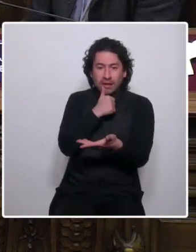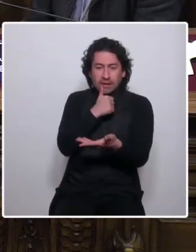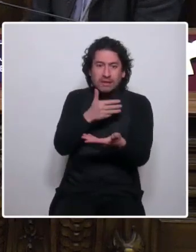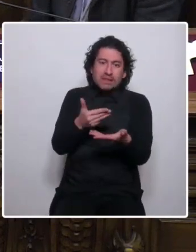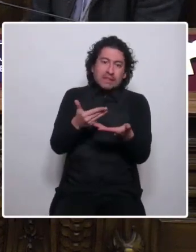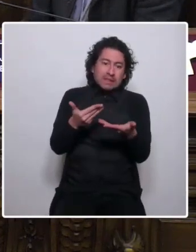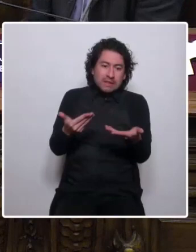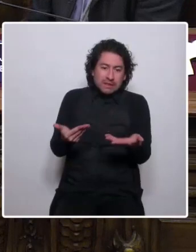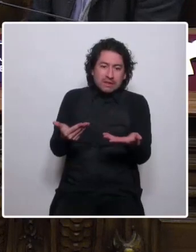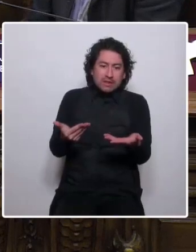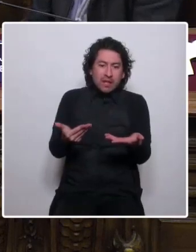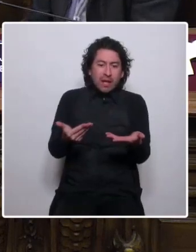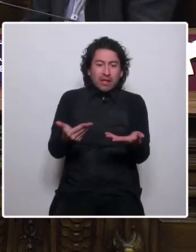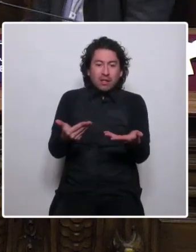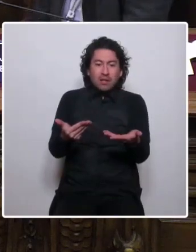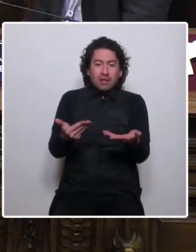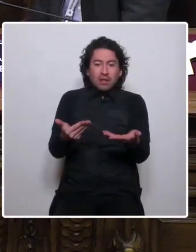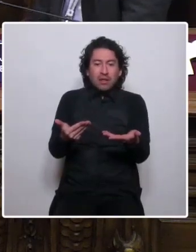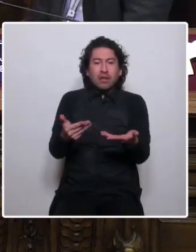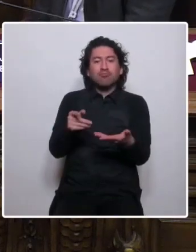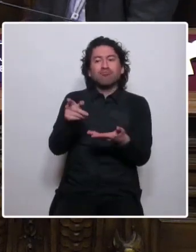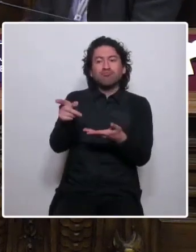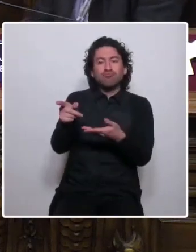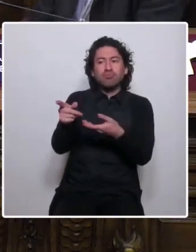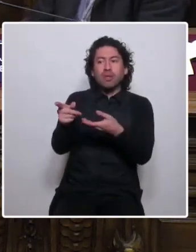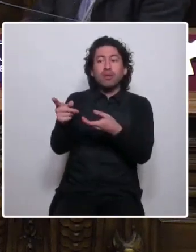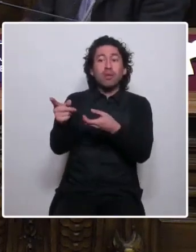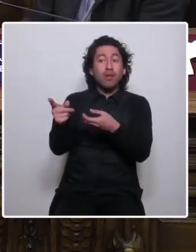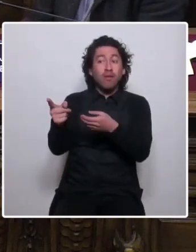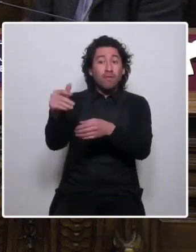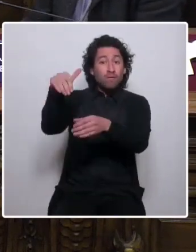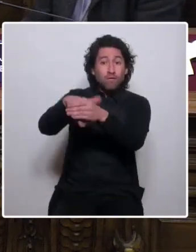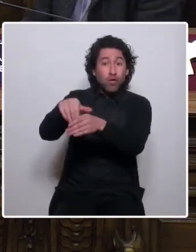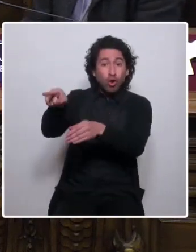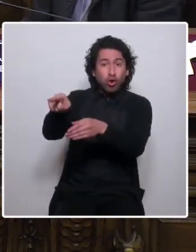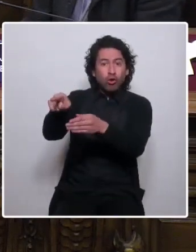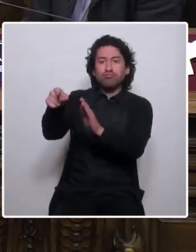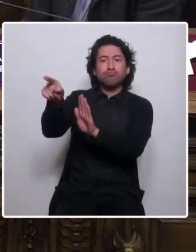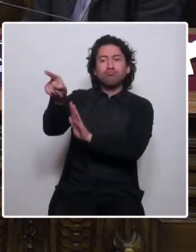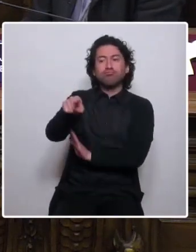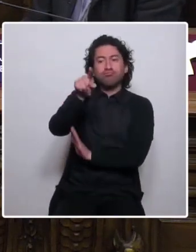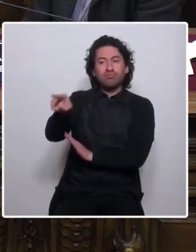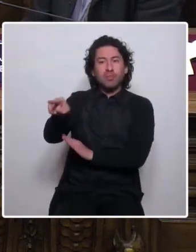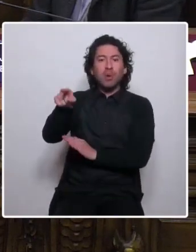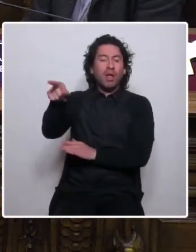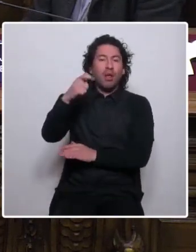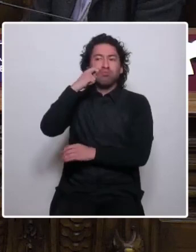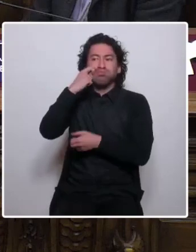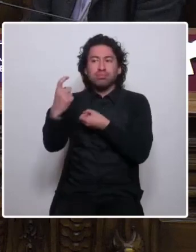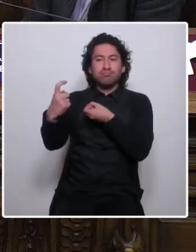vamos a proceder a eliminar la preferencia del señor Achurra porque no corresponde, porque no está presente en la sala.